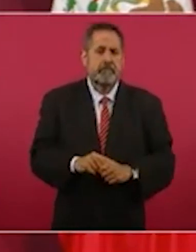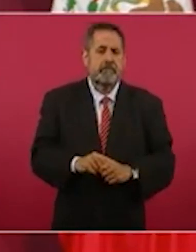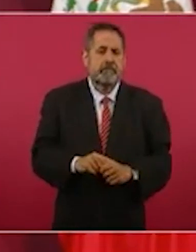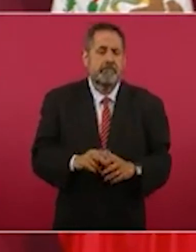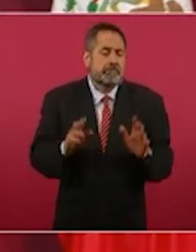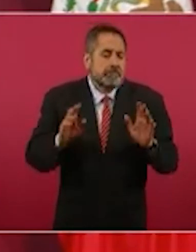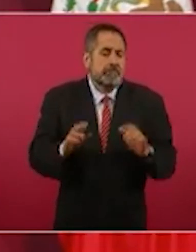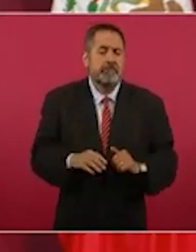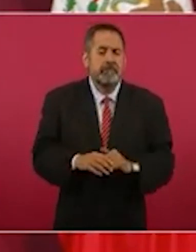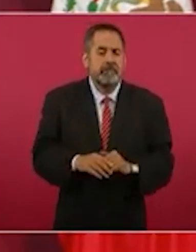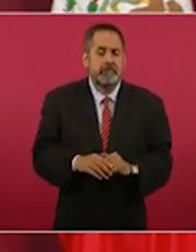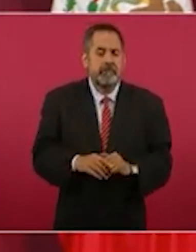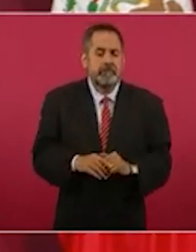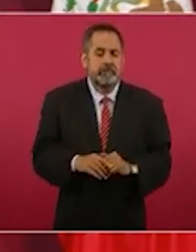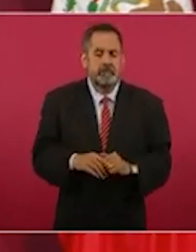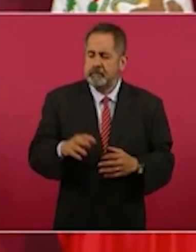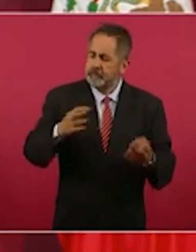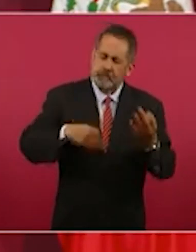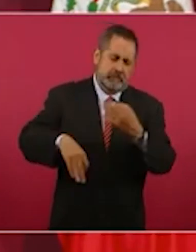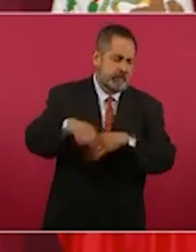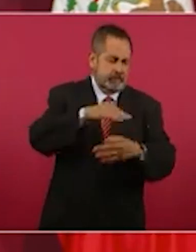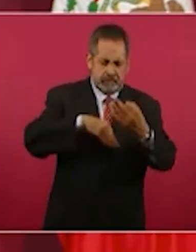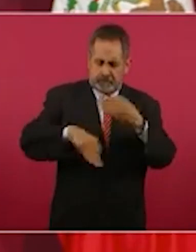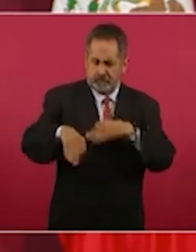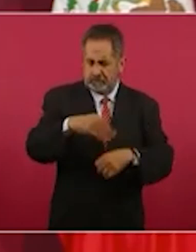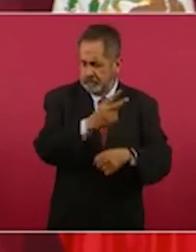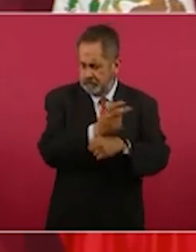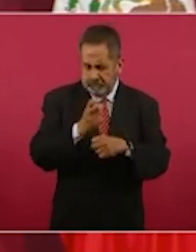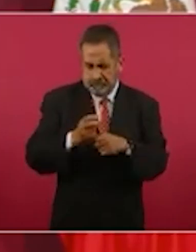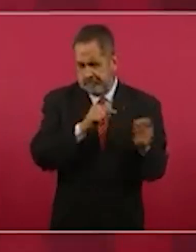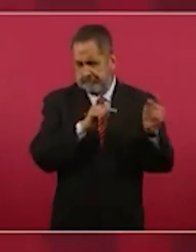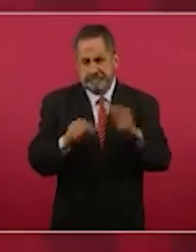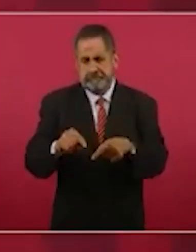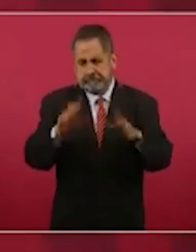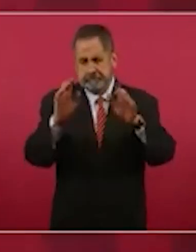O sea, a todos,